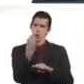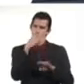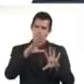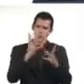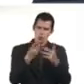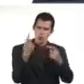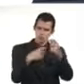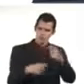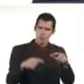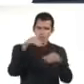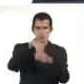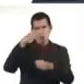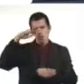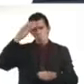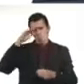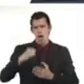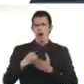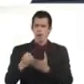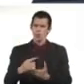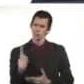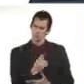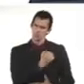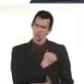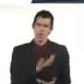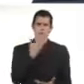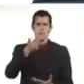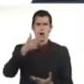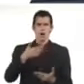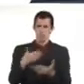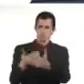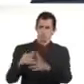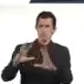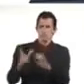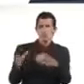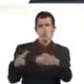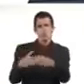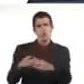empresarios y cooperativistas cuyos proyectos contribuirán a dinamizar nuestra economía.